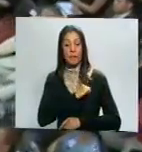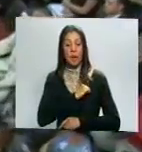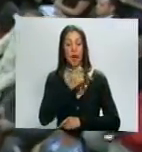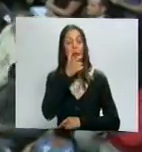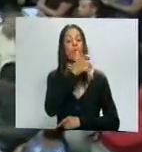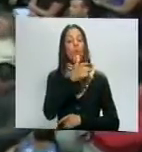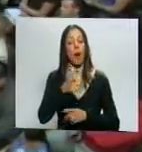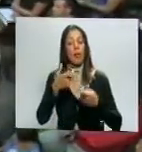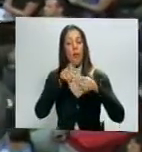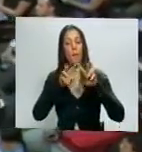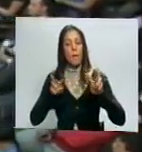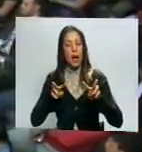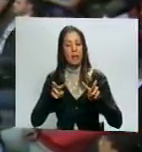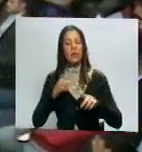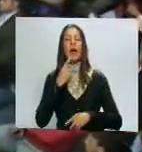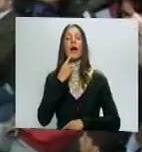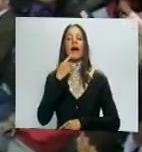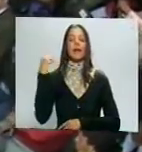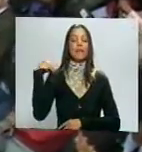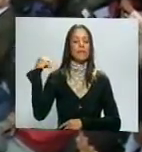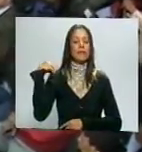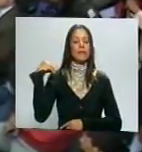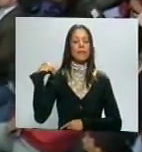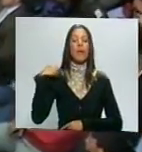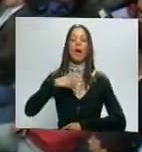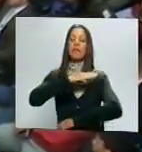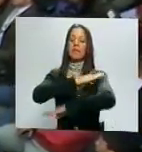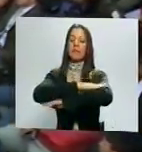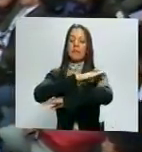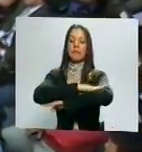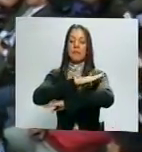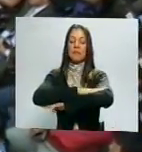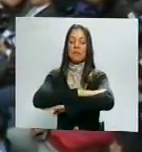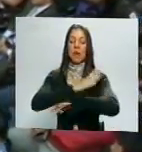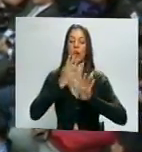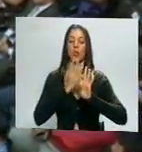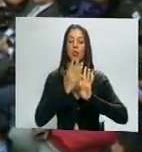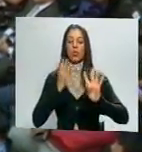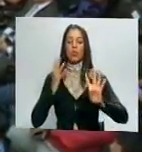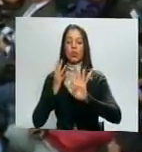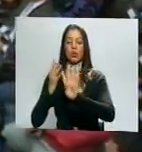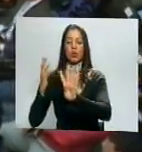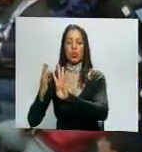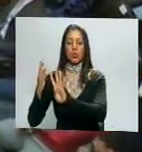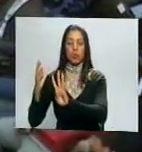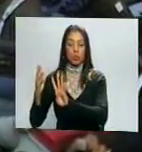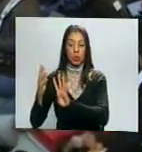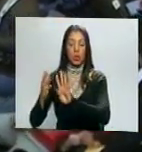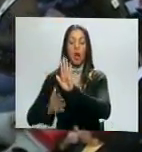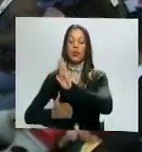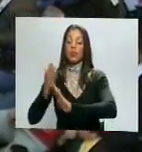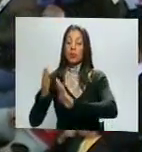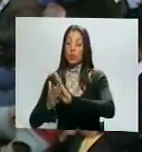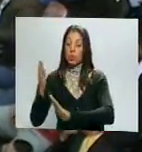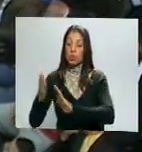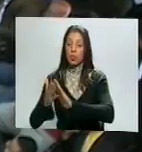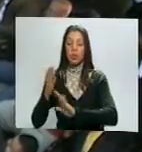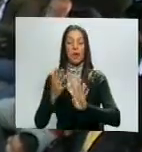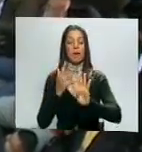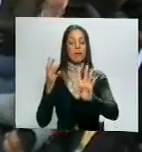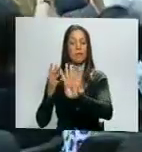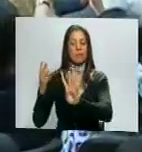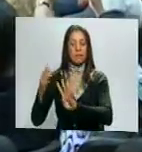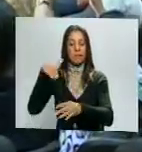pueblo de paz asumió el llamado y por miles, por millones salió a defender la paz y